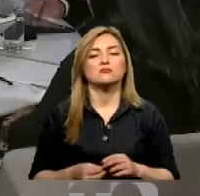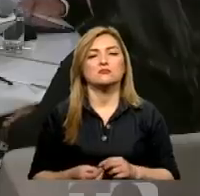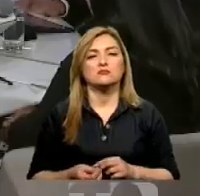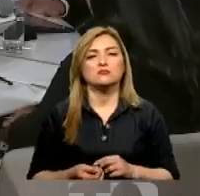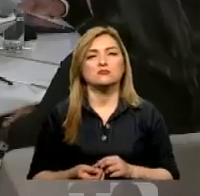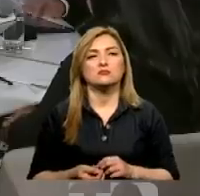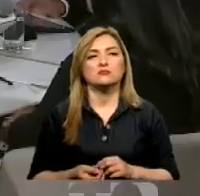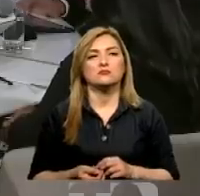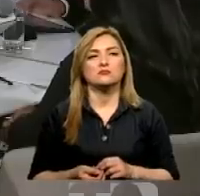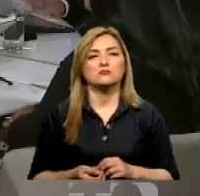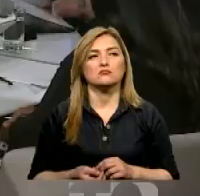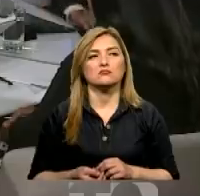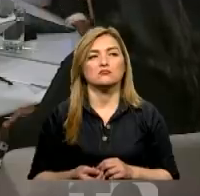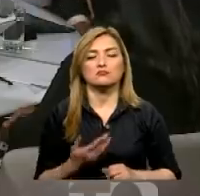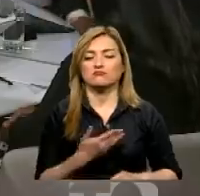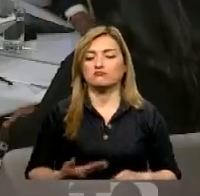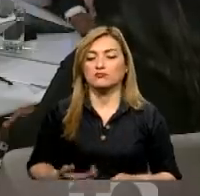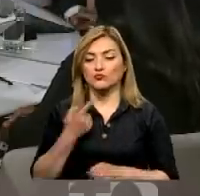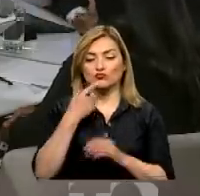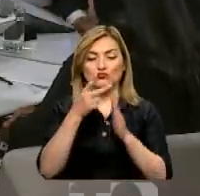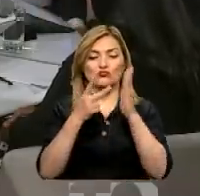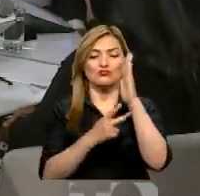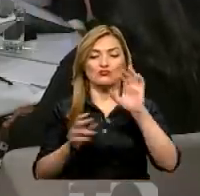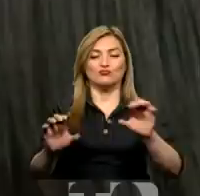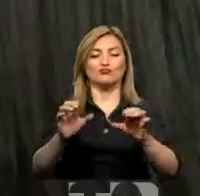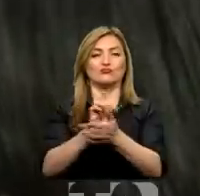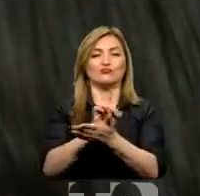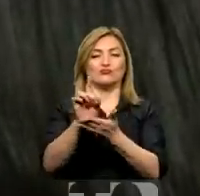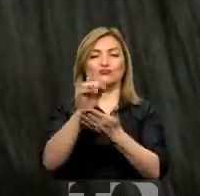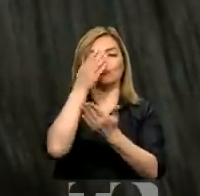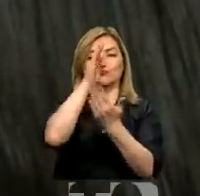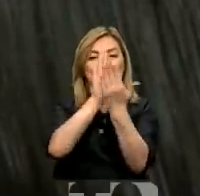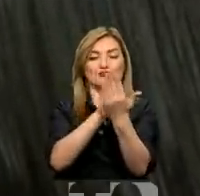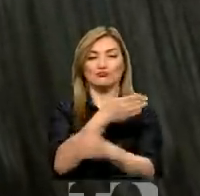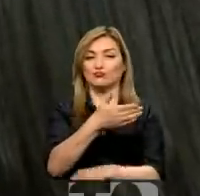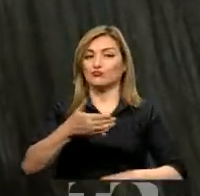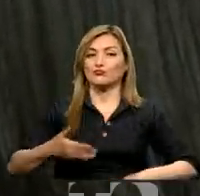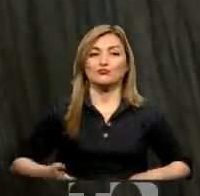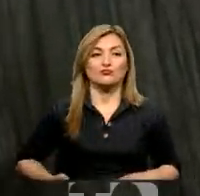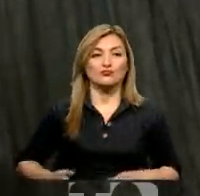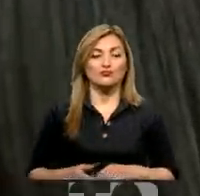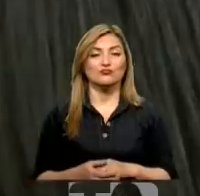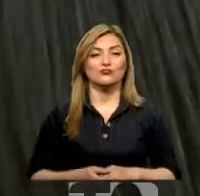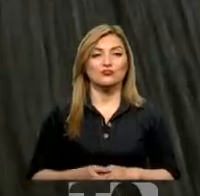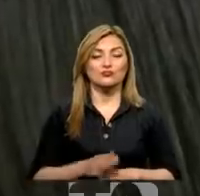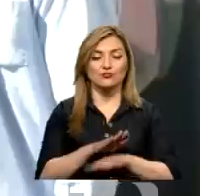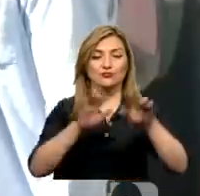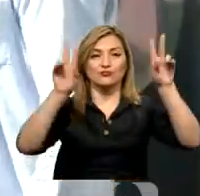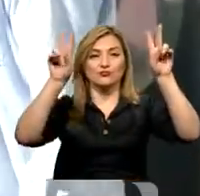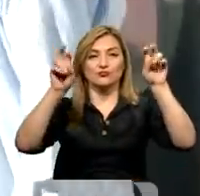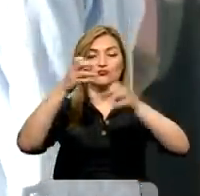que requieren. Esto dijo el mandatario durante su programa radial semanal de Frente con el Presidente, que esta vez abordó